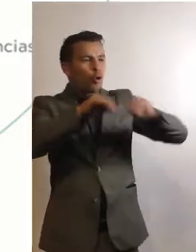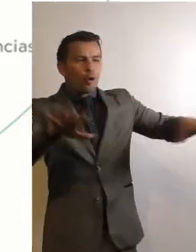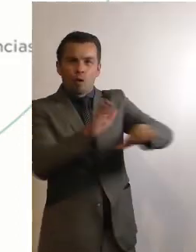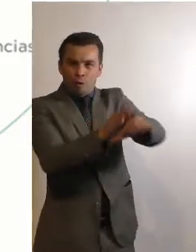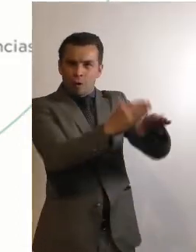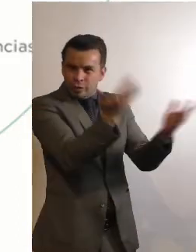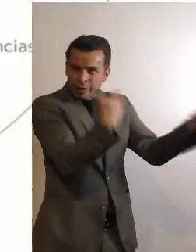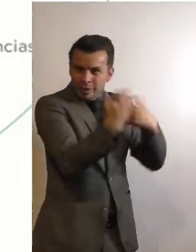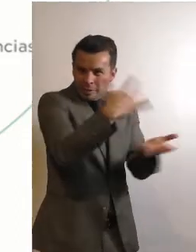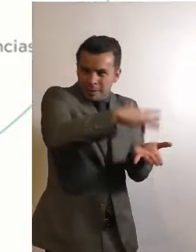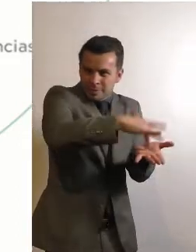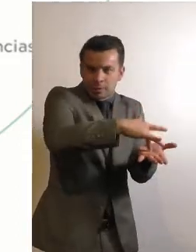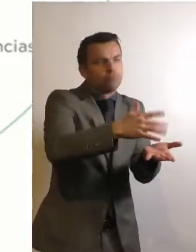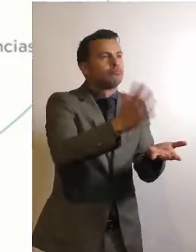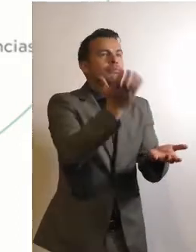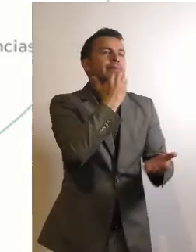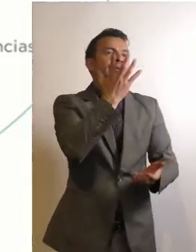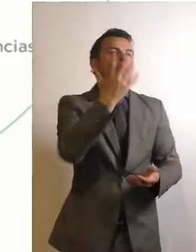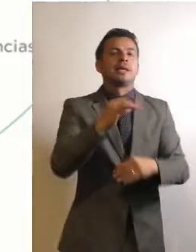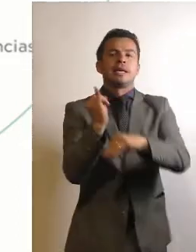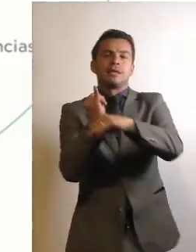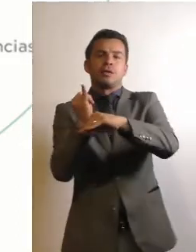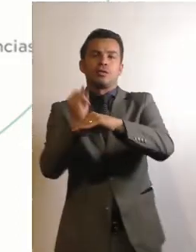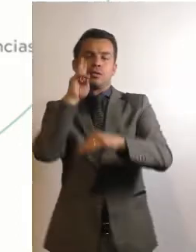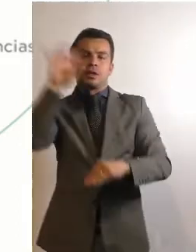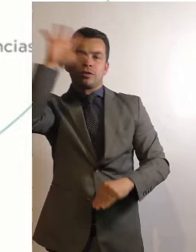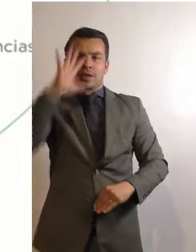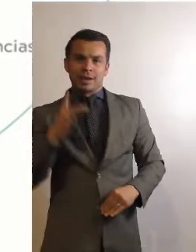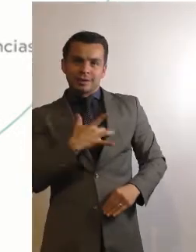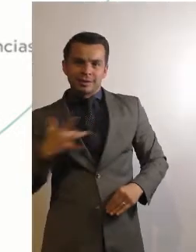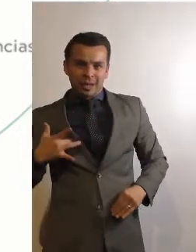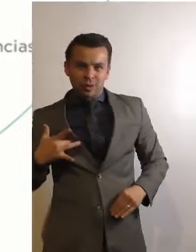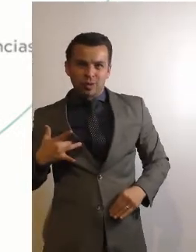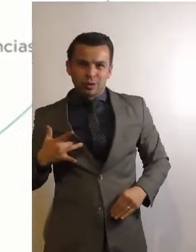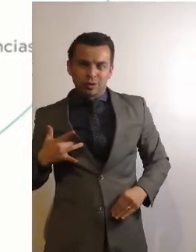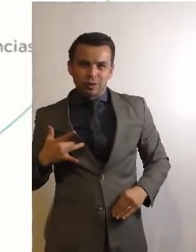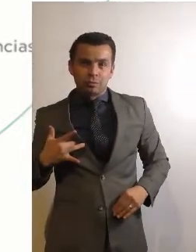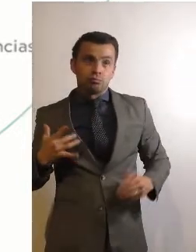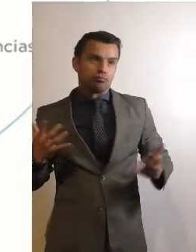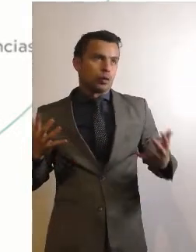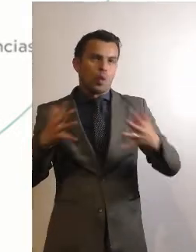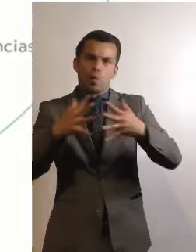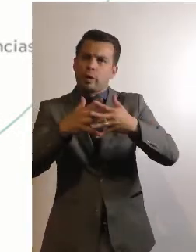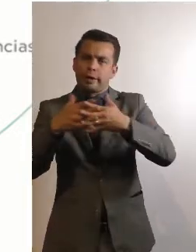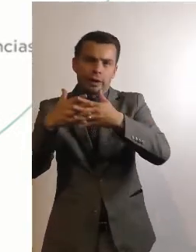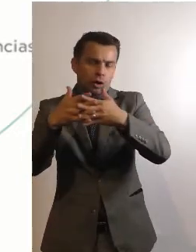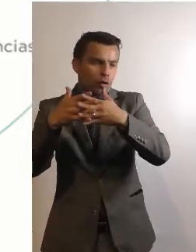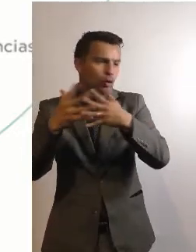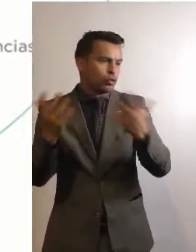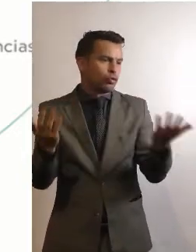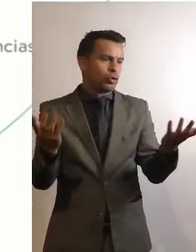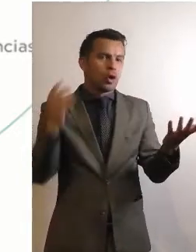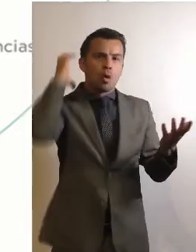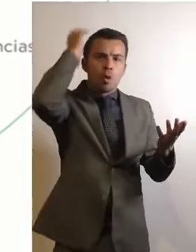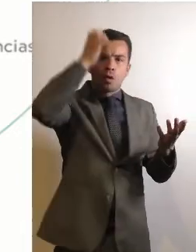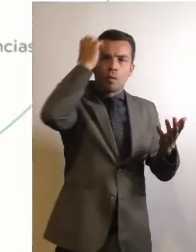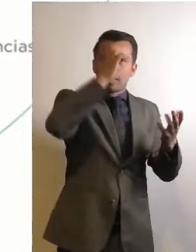el Instituto Nacional de Salud a nivel de los Estados Unidos, la Comisión Europea